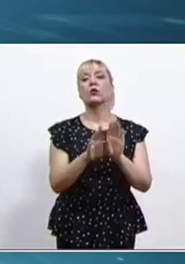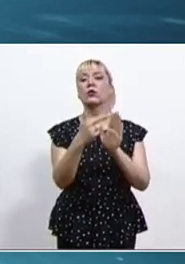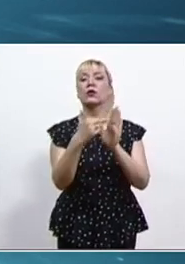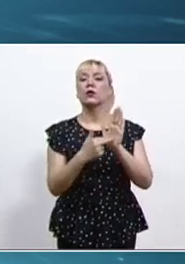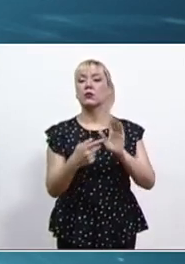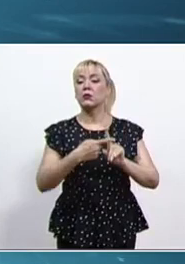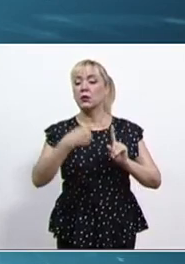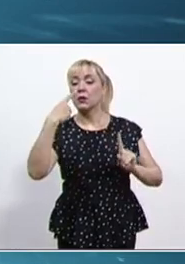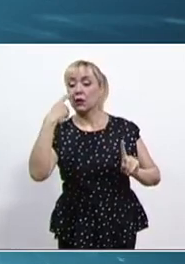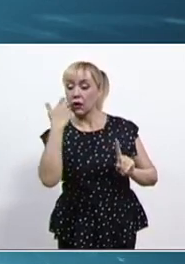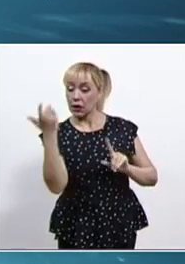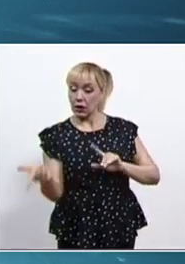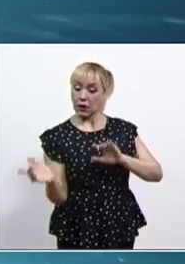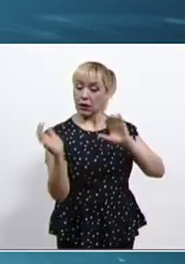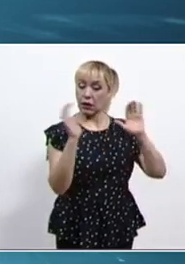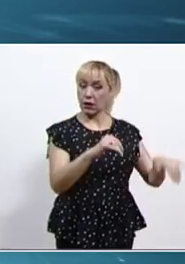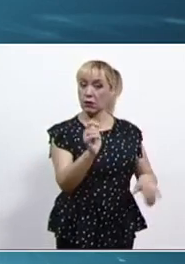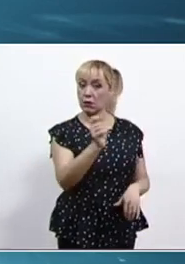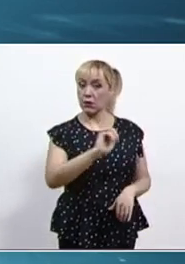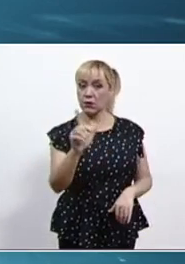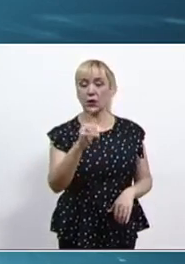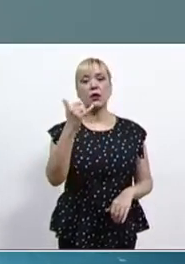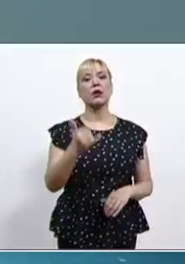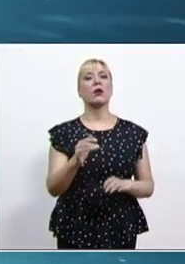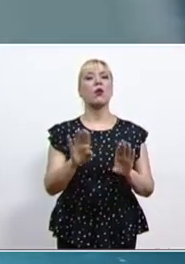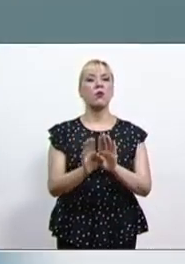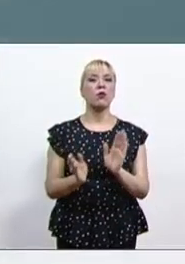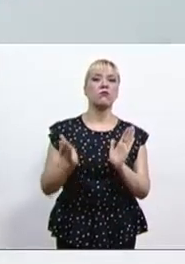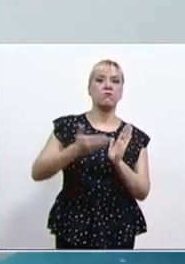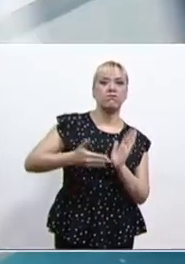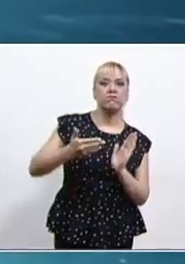servicio profesional de carrera y el sistema de sanciones.